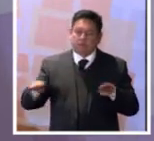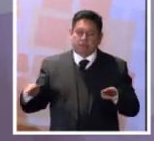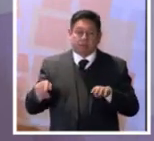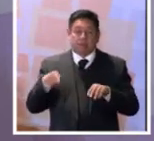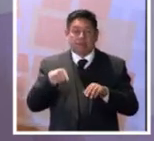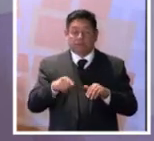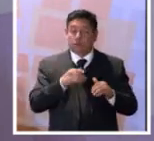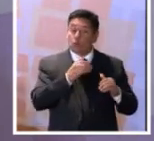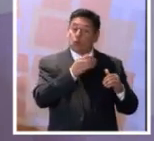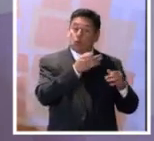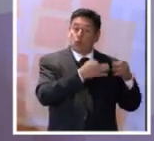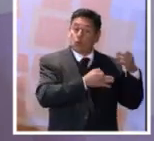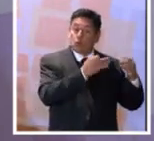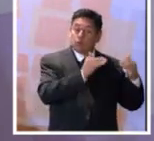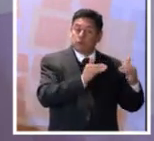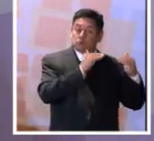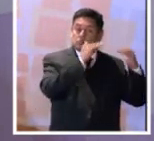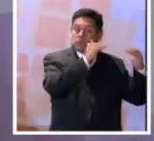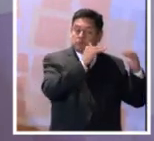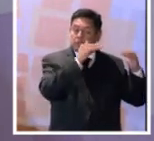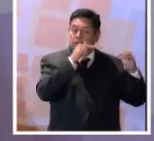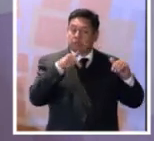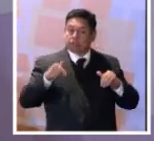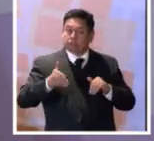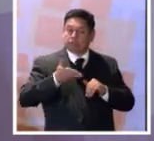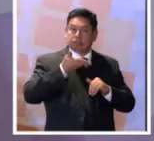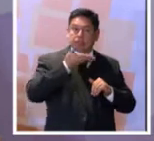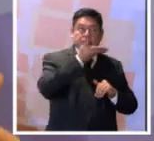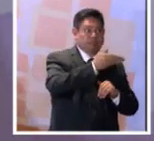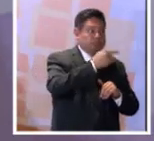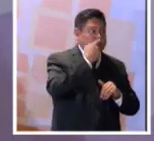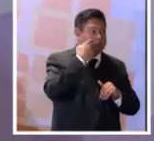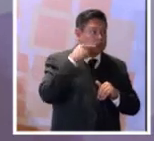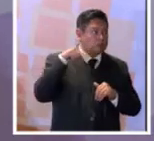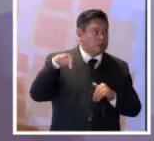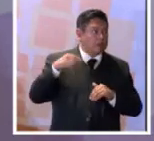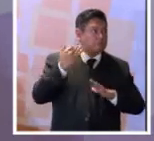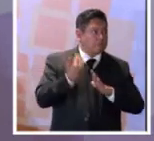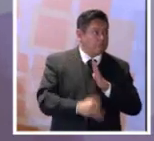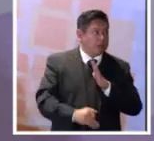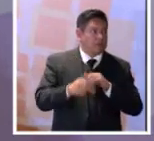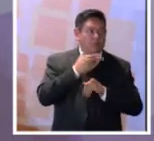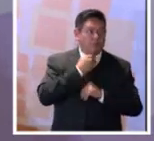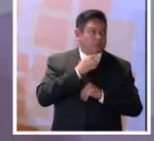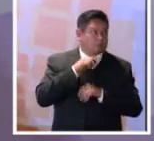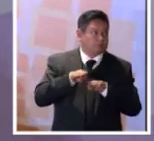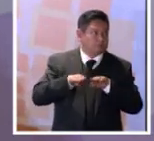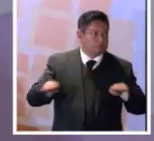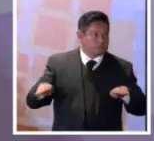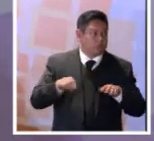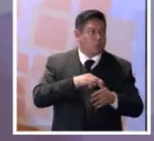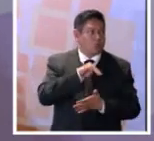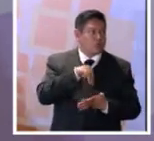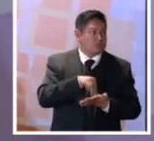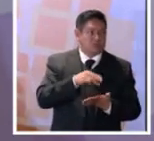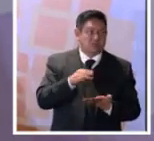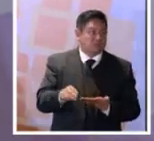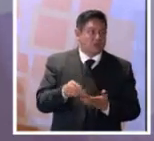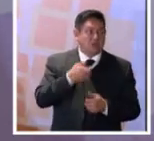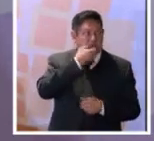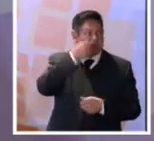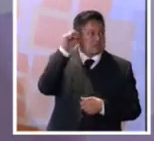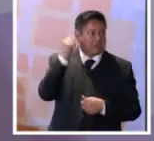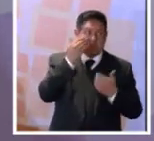Sala Superior determinó que el tema de paridad debe llevarse a la integración de los ayuntamientos. Entonces, la